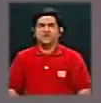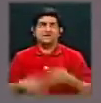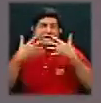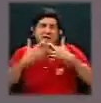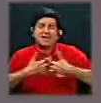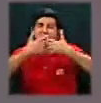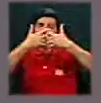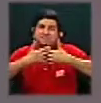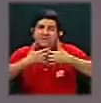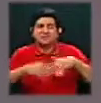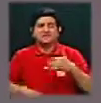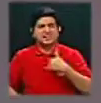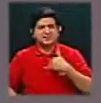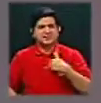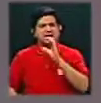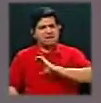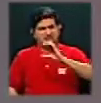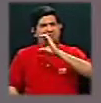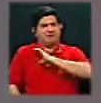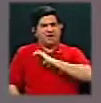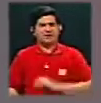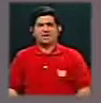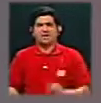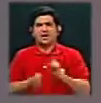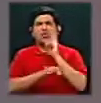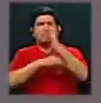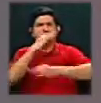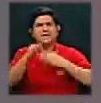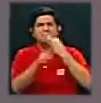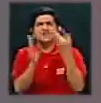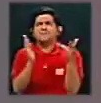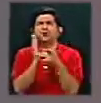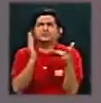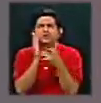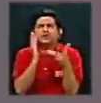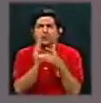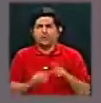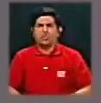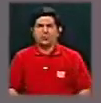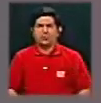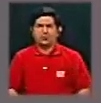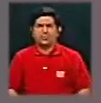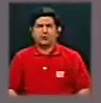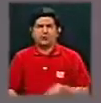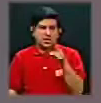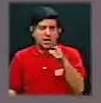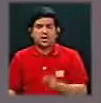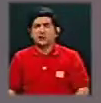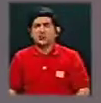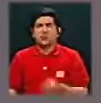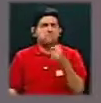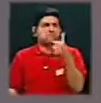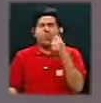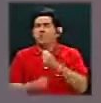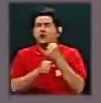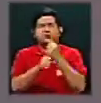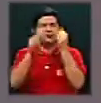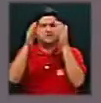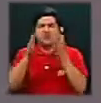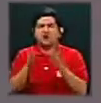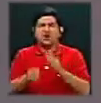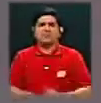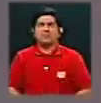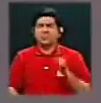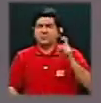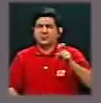empresas que tienen la característica de que usan un tipo de tecnología que genera muy pocos empleos. Es lo que se